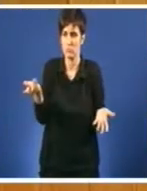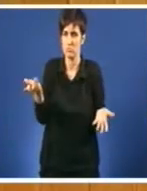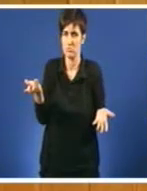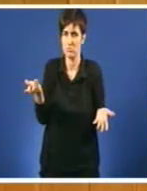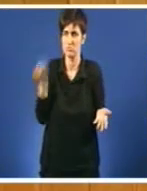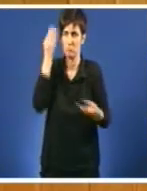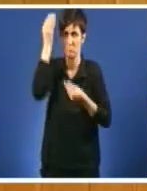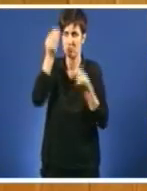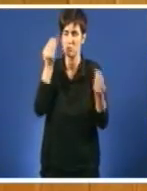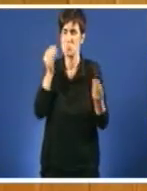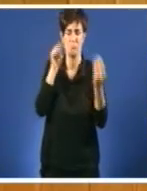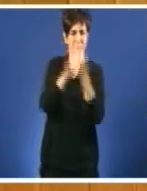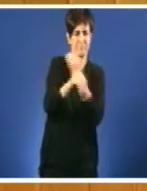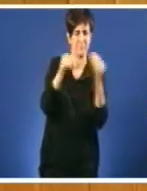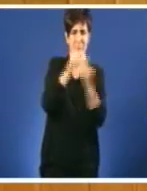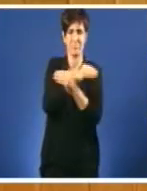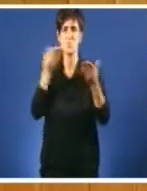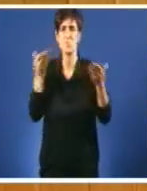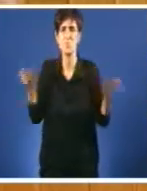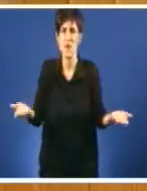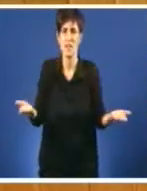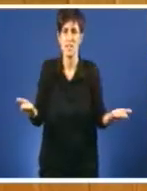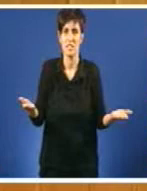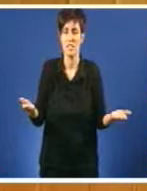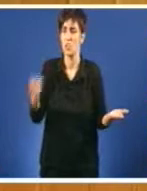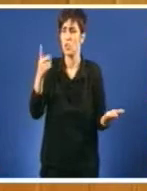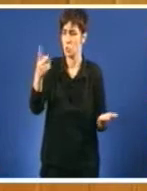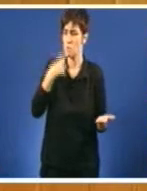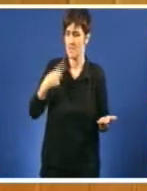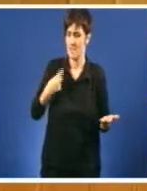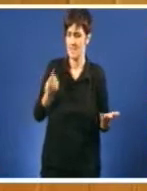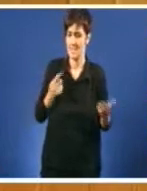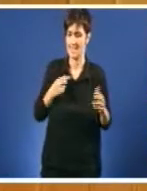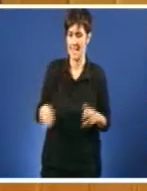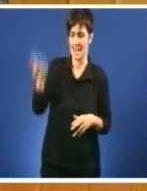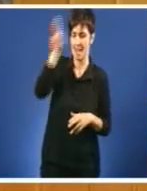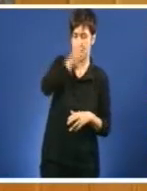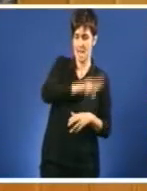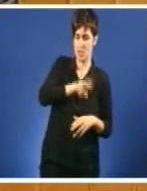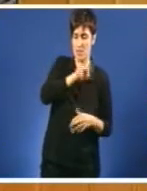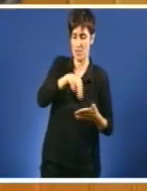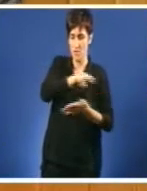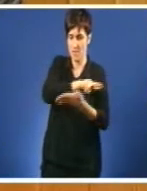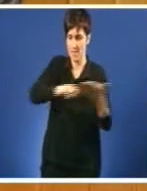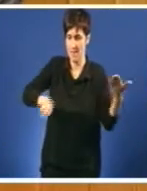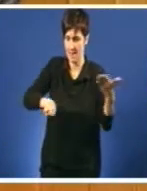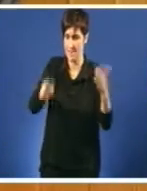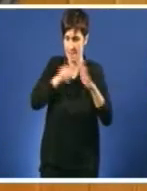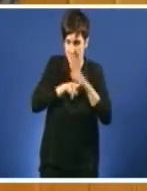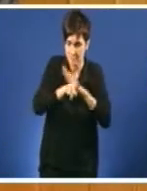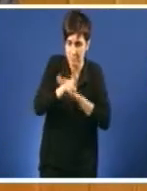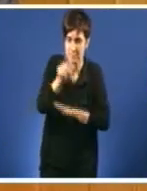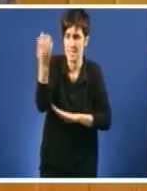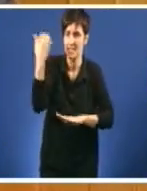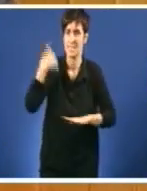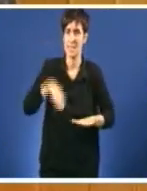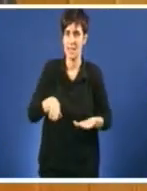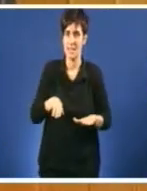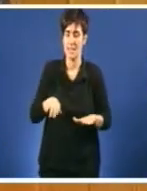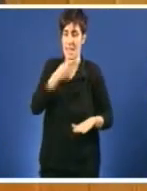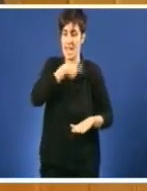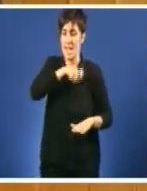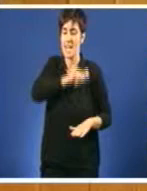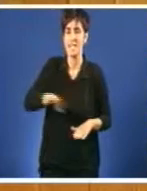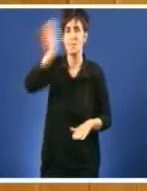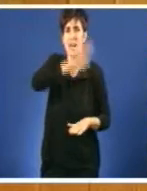señora conselleira? Non din que se iniciou a recuperación? O Estado non prevé un incremento da recuperación